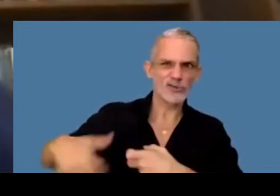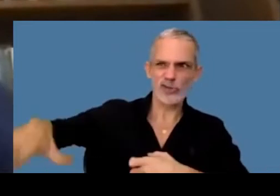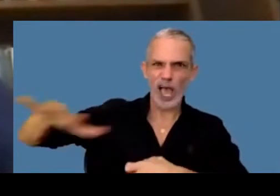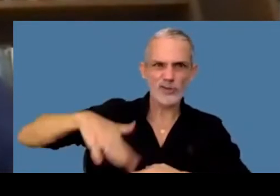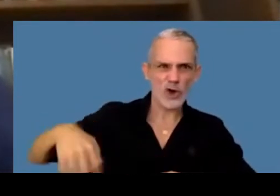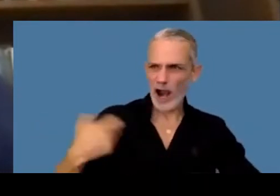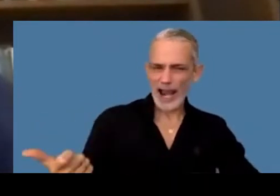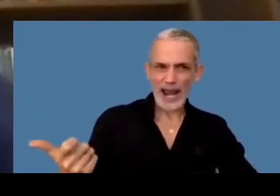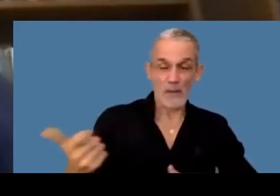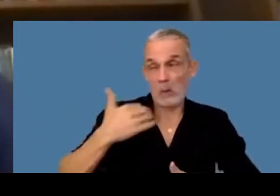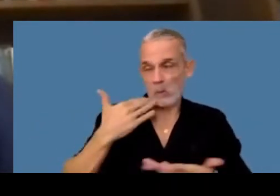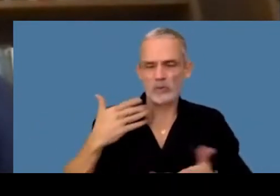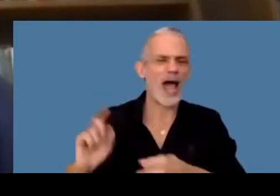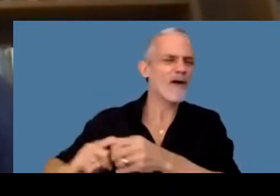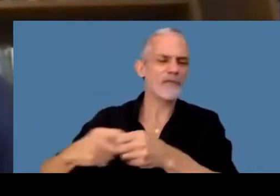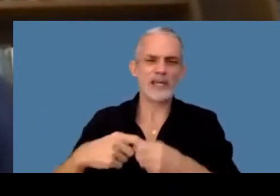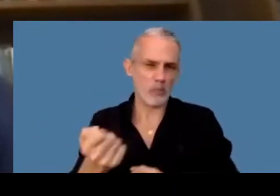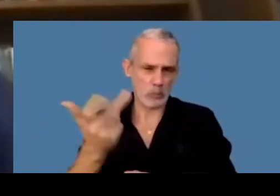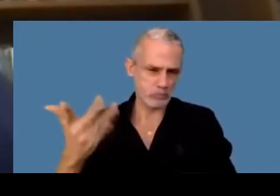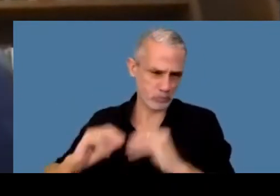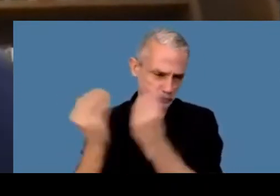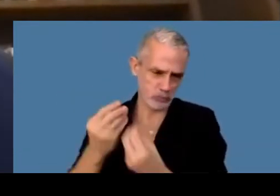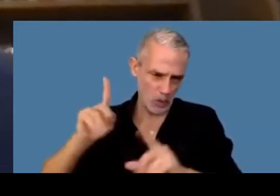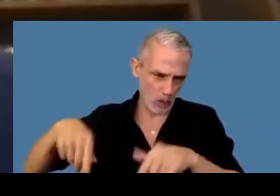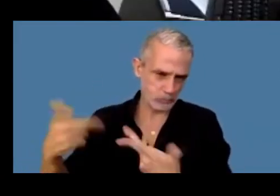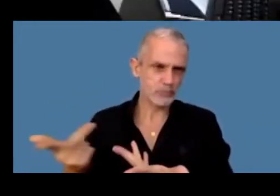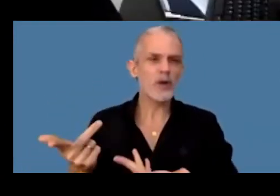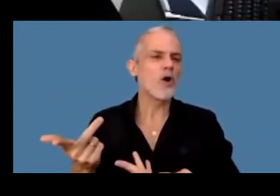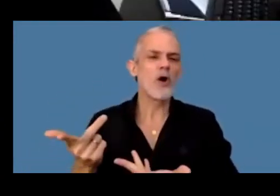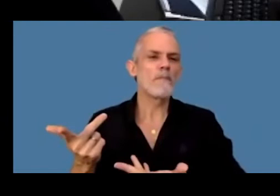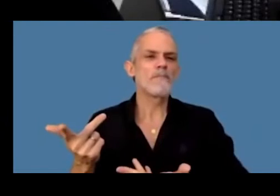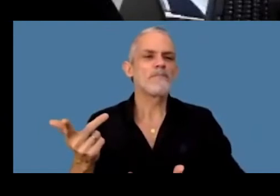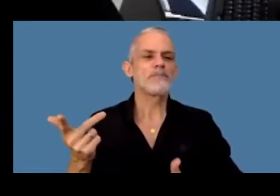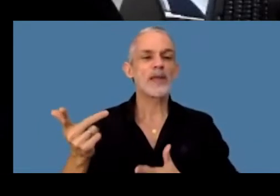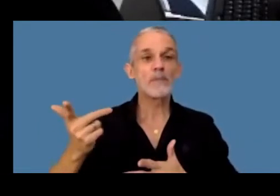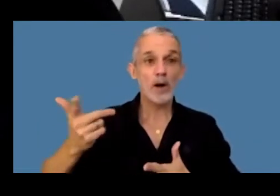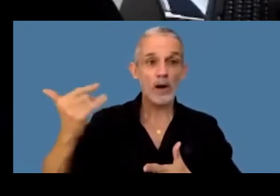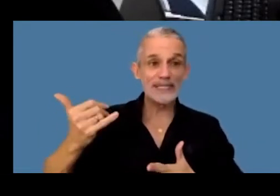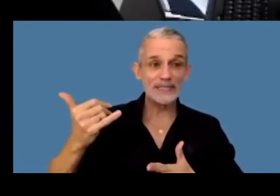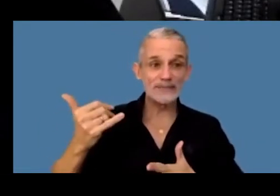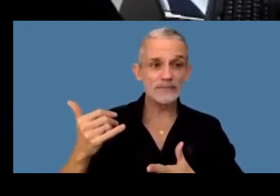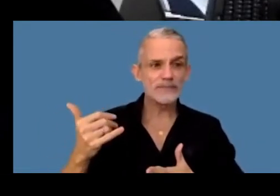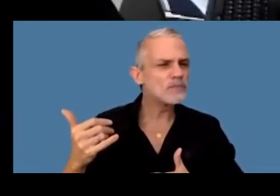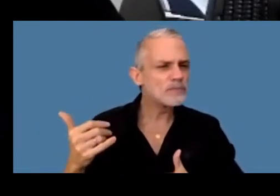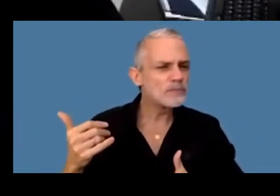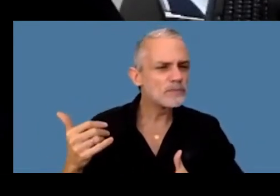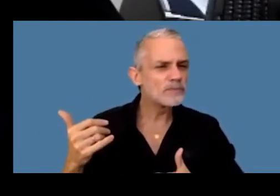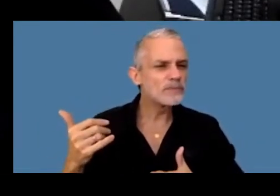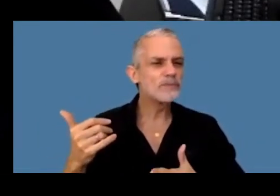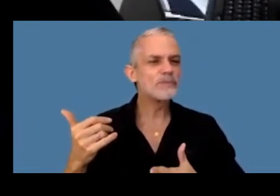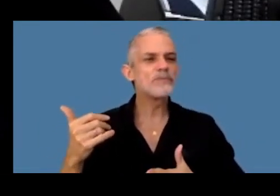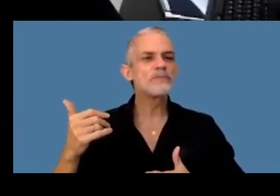tiene AEFIP, pero tener una 11.000, organización de, ¿cuántos? 11.000,